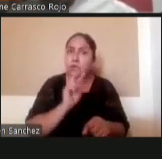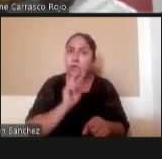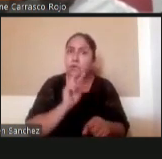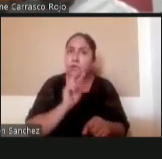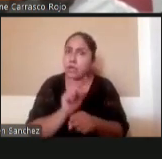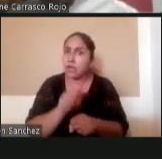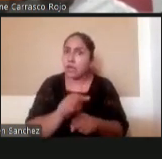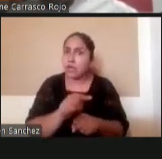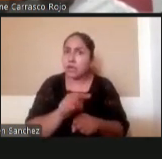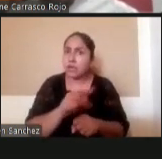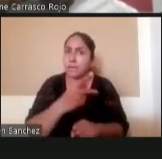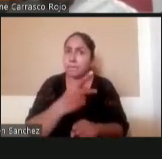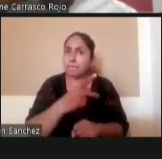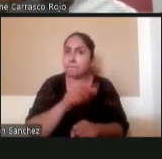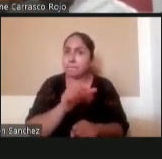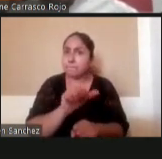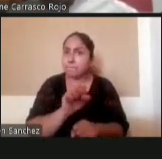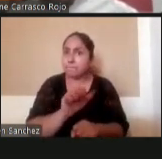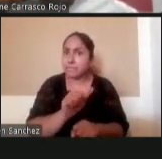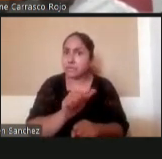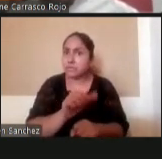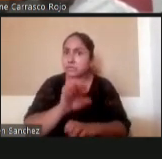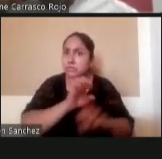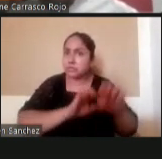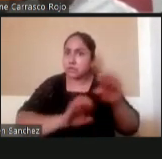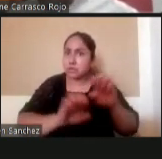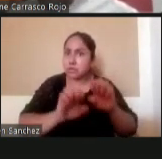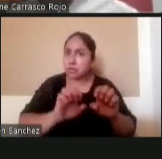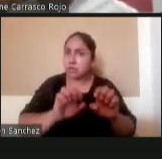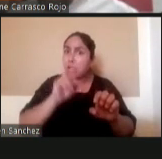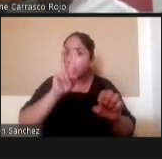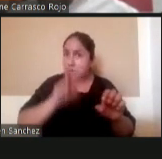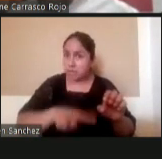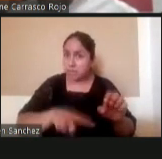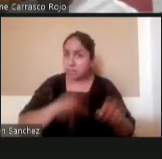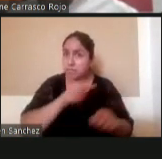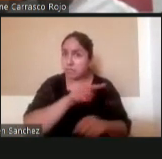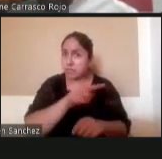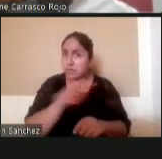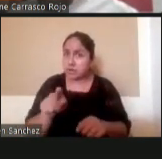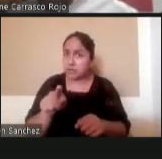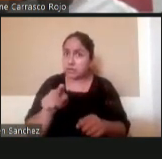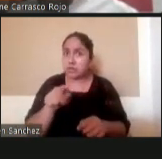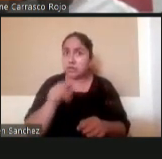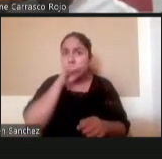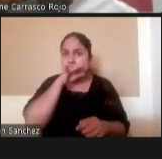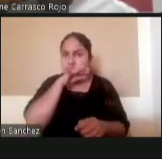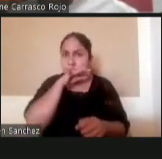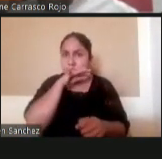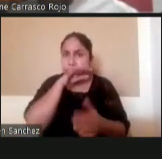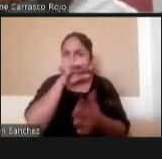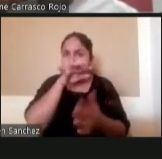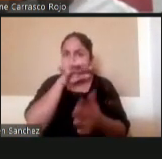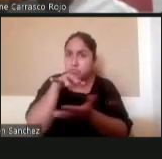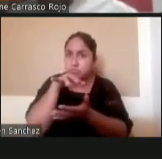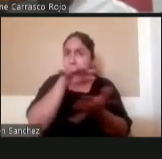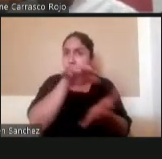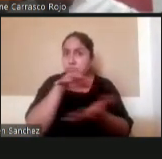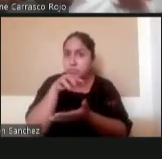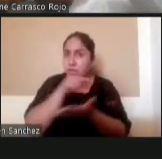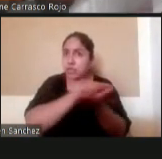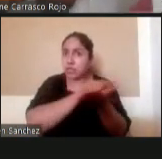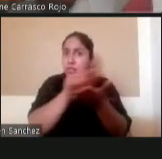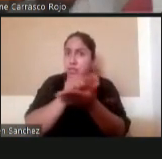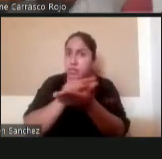la Comisión de Servicios Públicos Municipales, la empresa PASA va a estar siendo